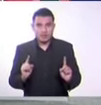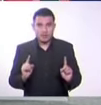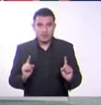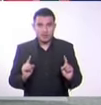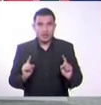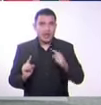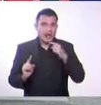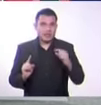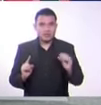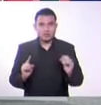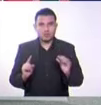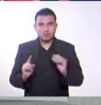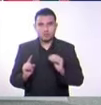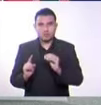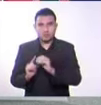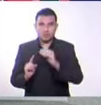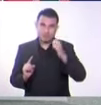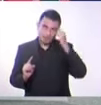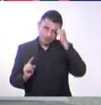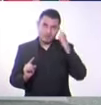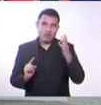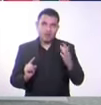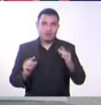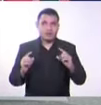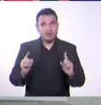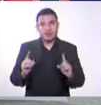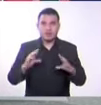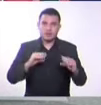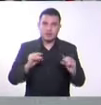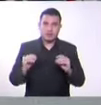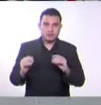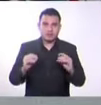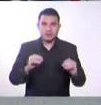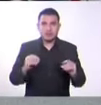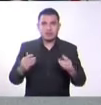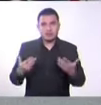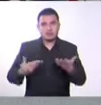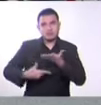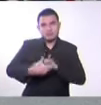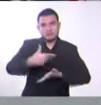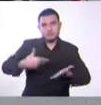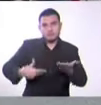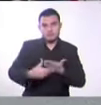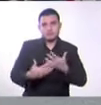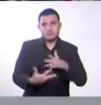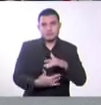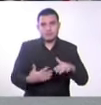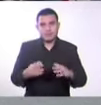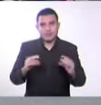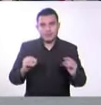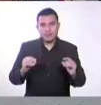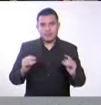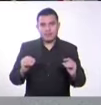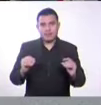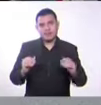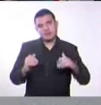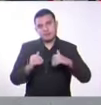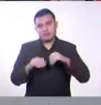Exactamente. Y hay ese intercambio, Luis. El intercambio y el mensaje que recibiste es el mensaje,